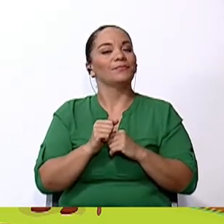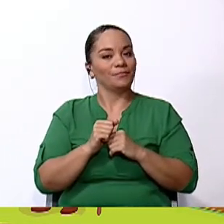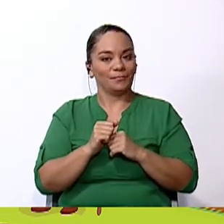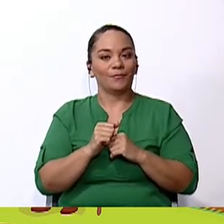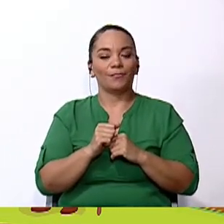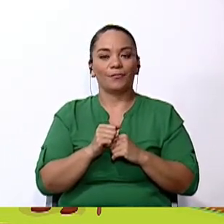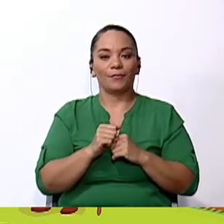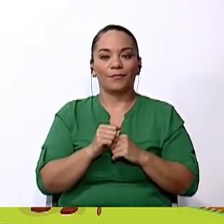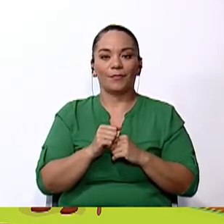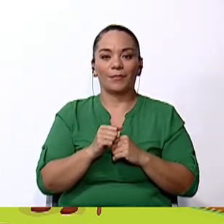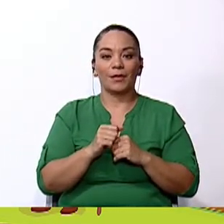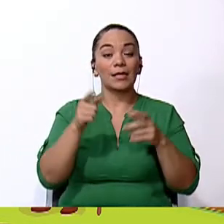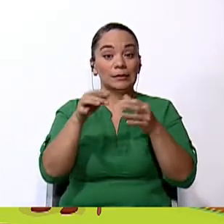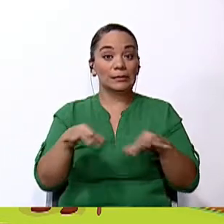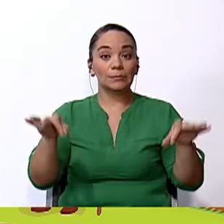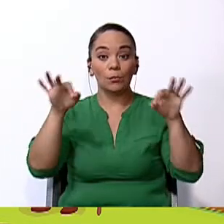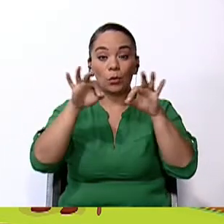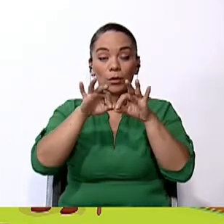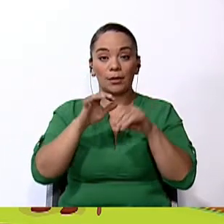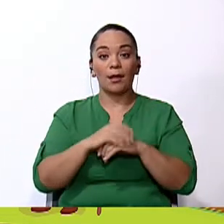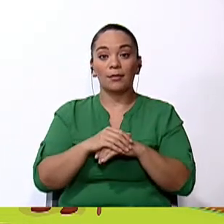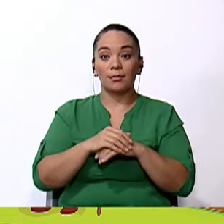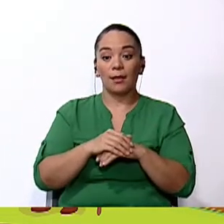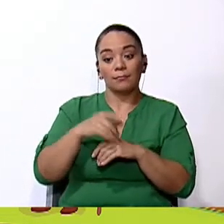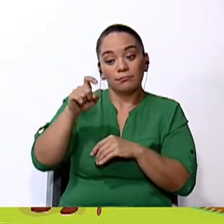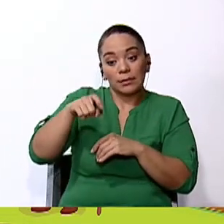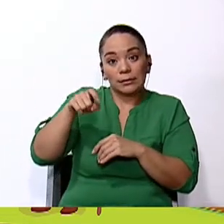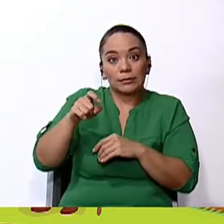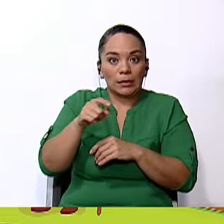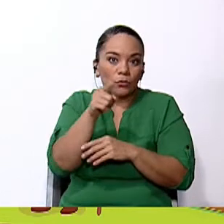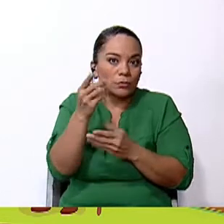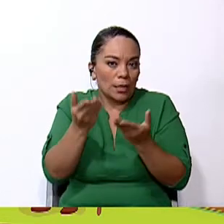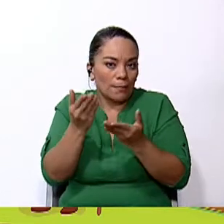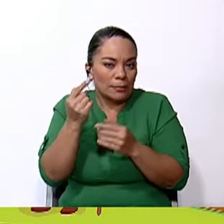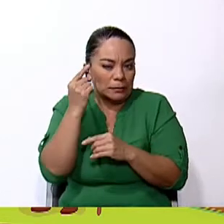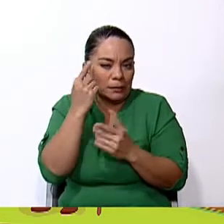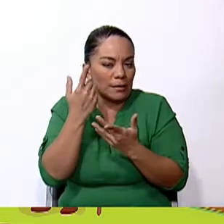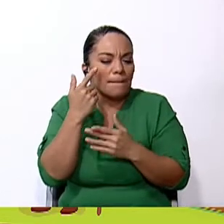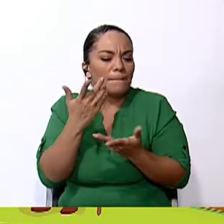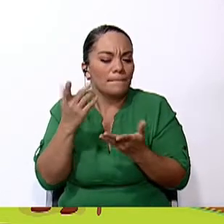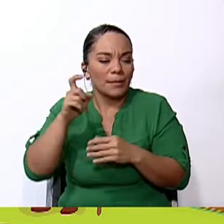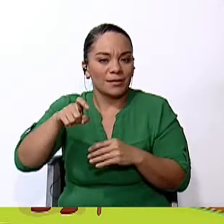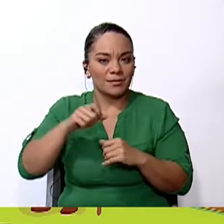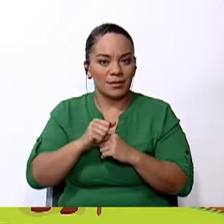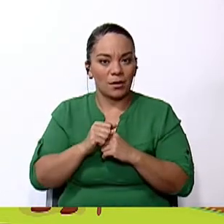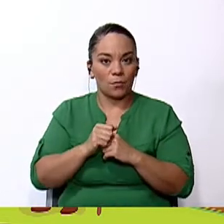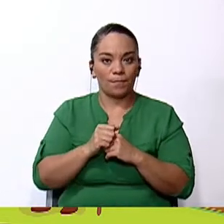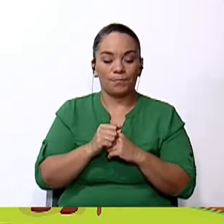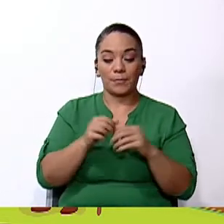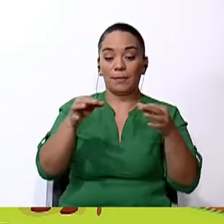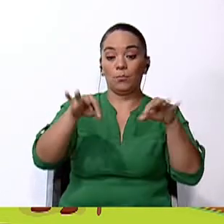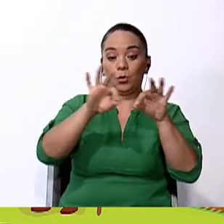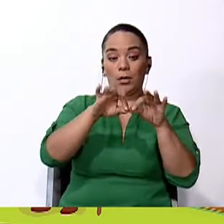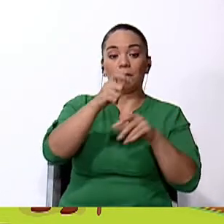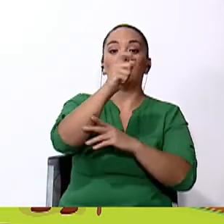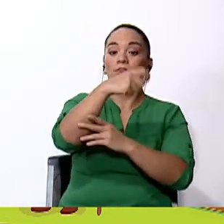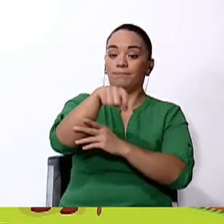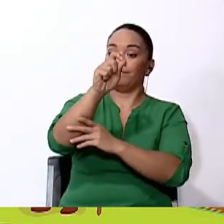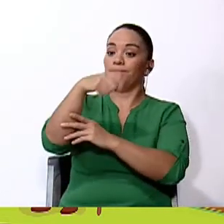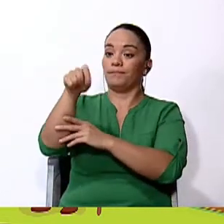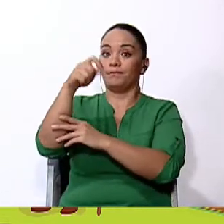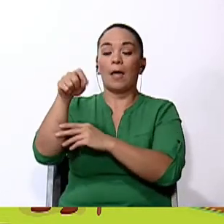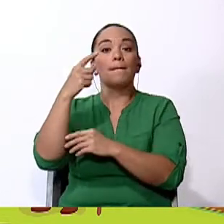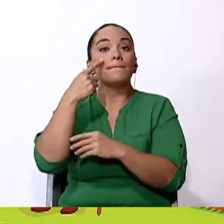¿Para qué? ¿Por qué es necesario? Me preguntarán, ¿verdad? Bueno, es necesario hacer los trazos correctos para que la persona que lee